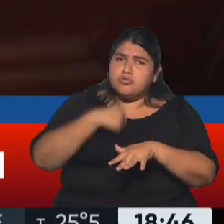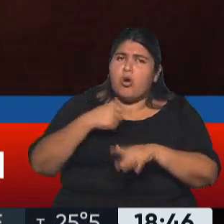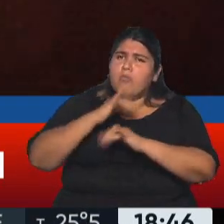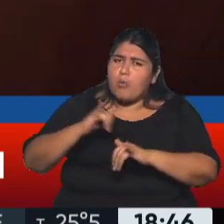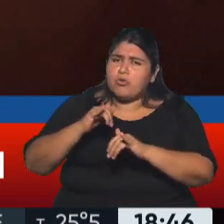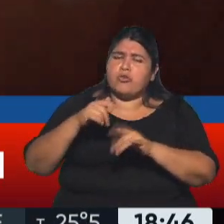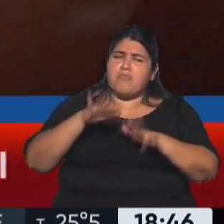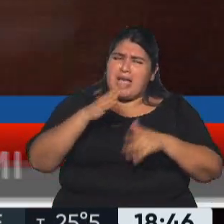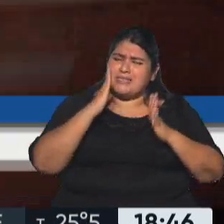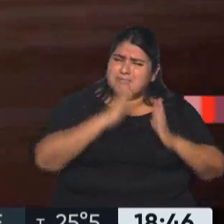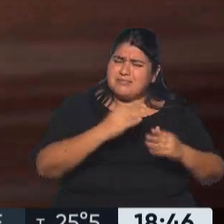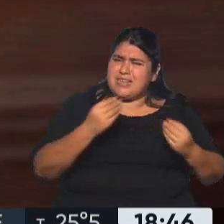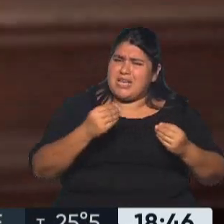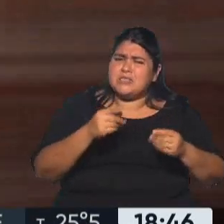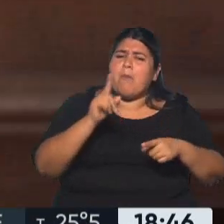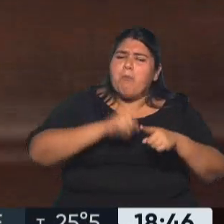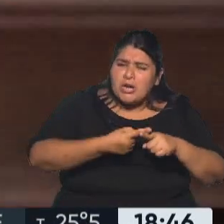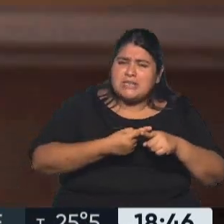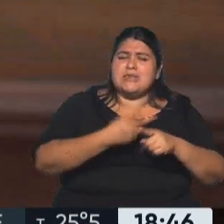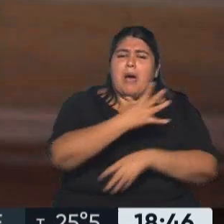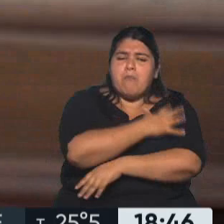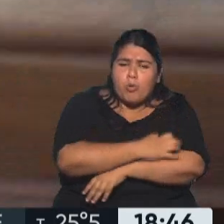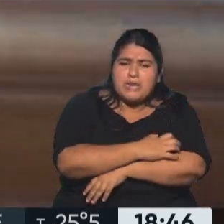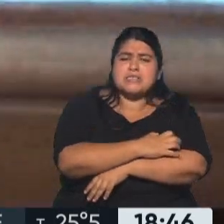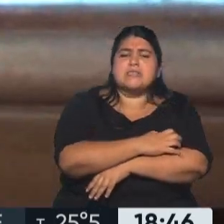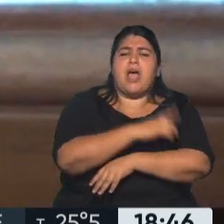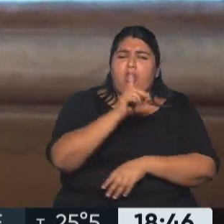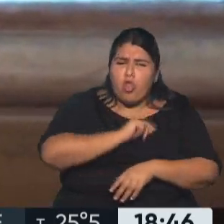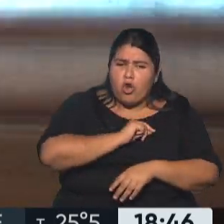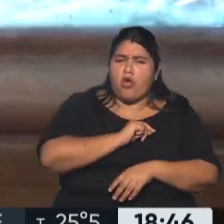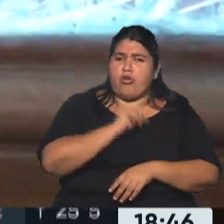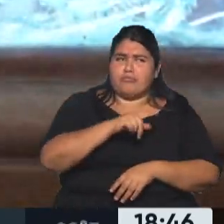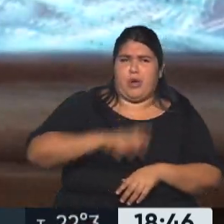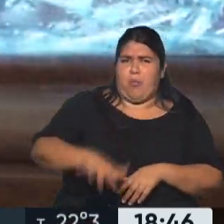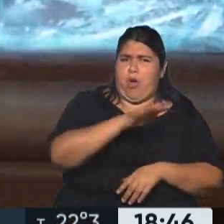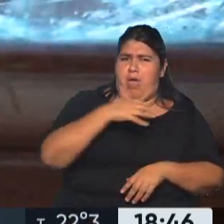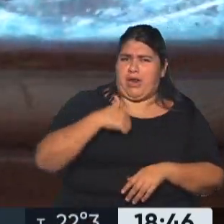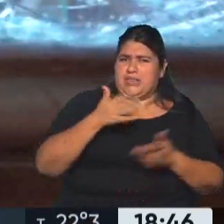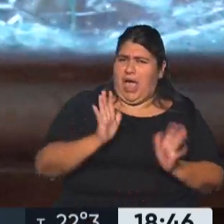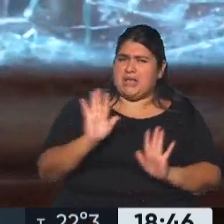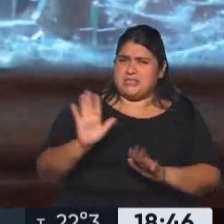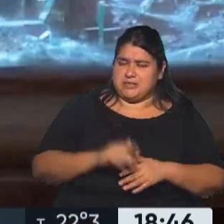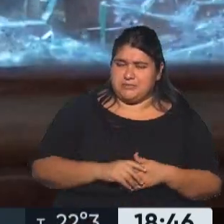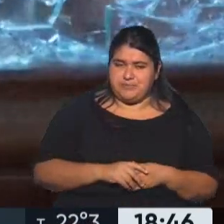y vehículo de políticas que provocaron pobreza y dolor en el pueblo argentino.